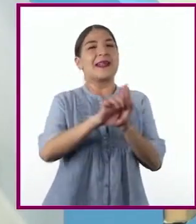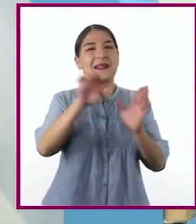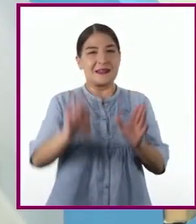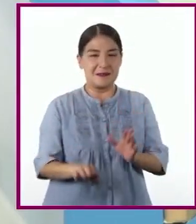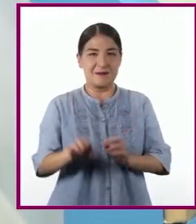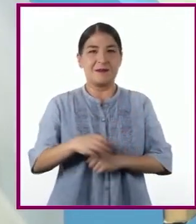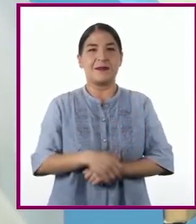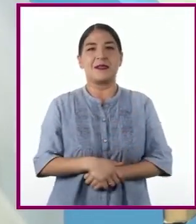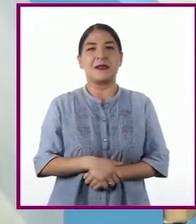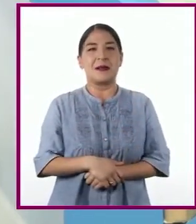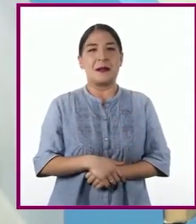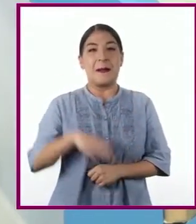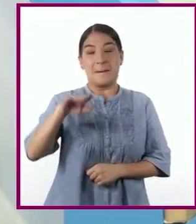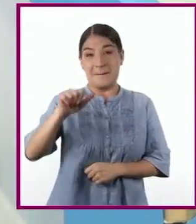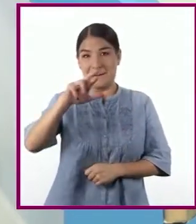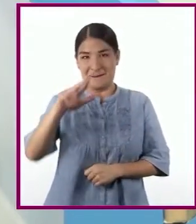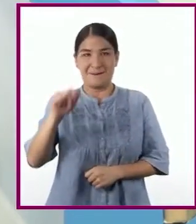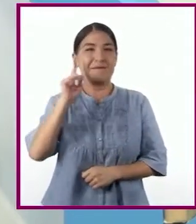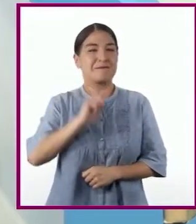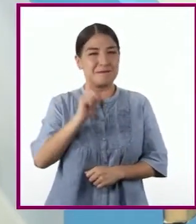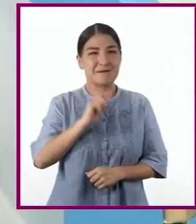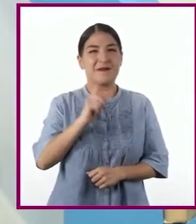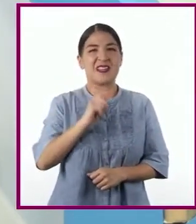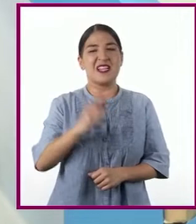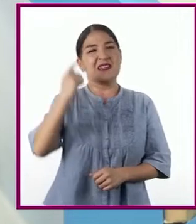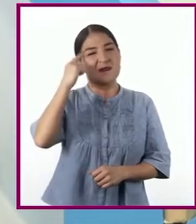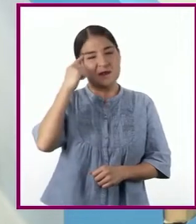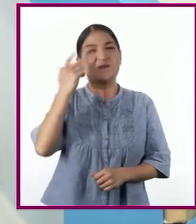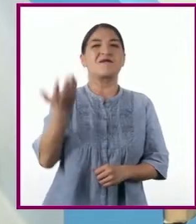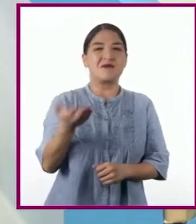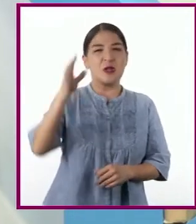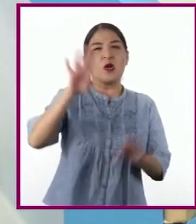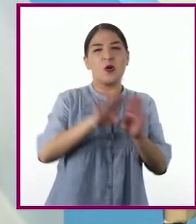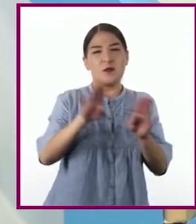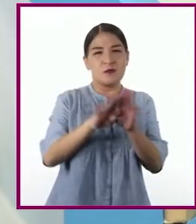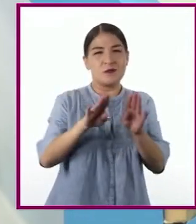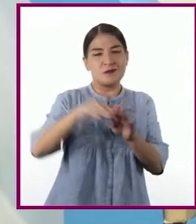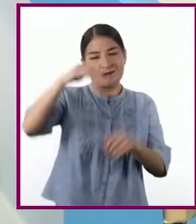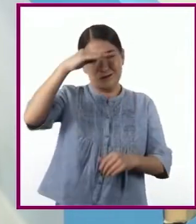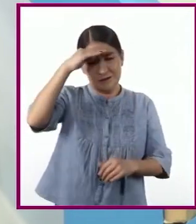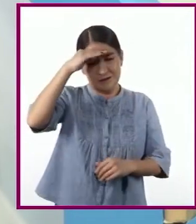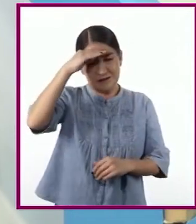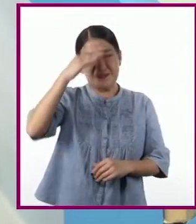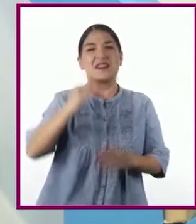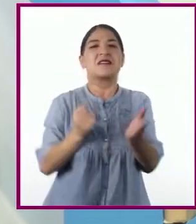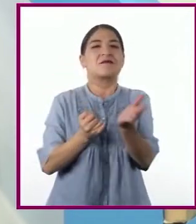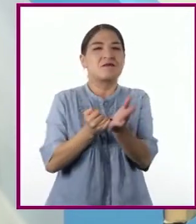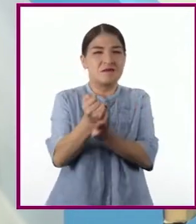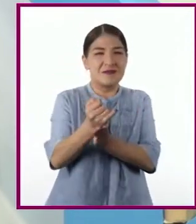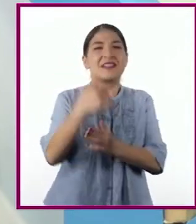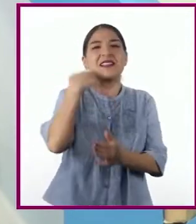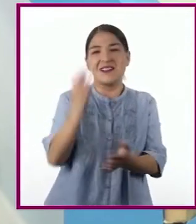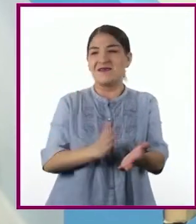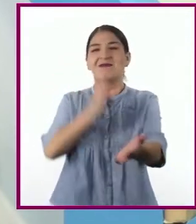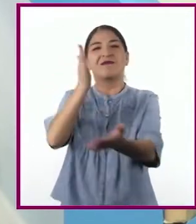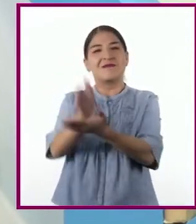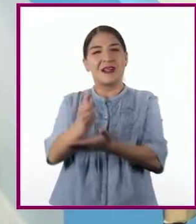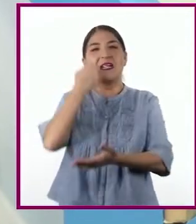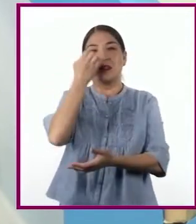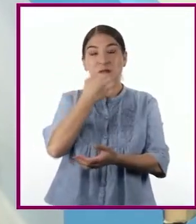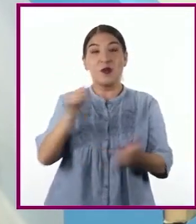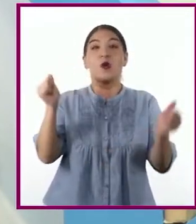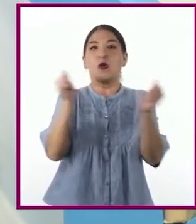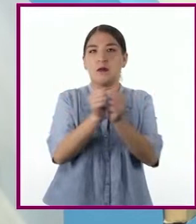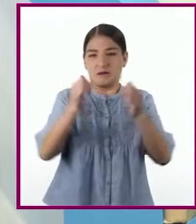ejemplo, Mara optó por la libertad de conciencia al tener la convicción de ir a la escuela con